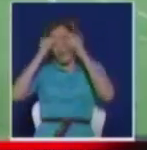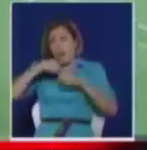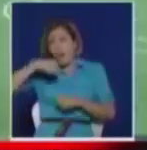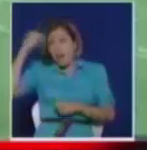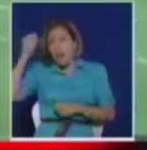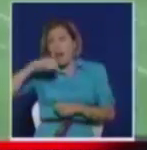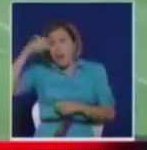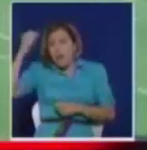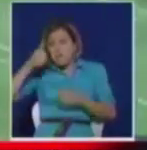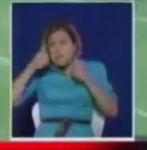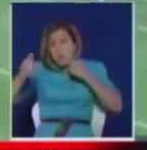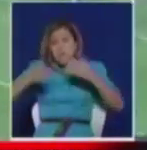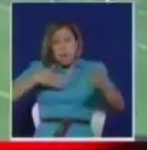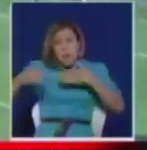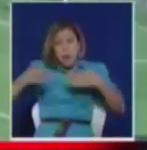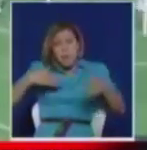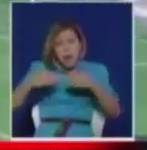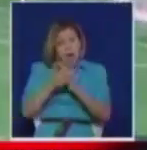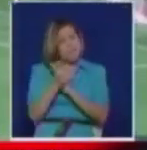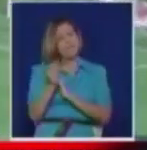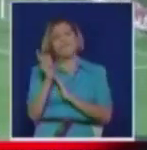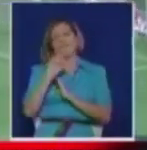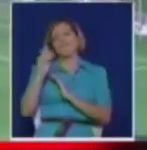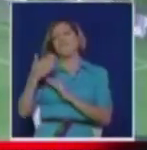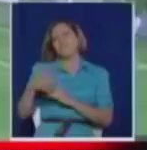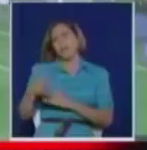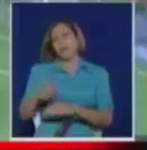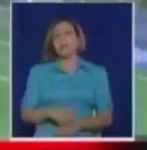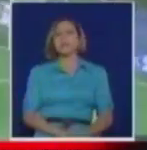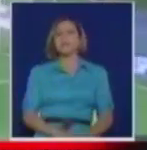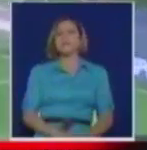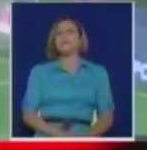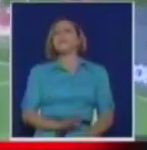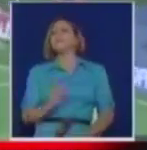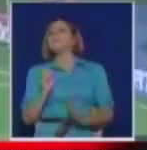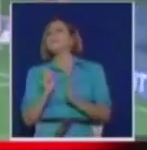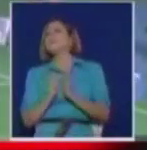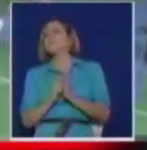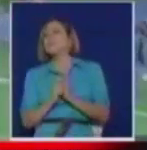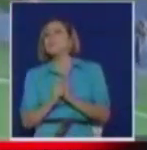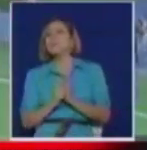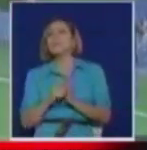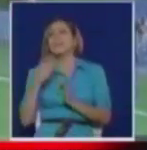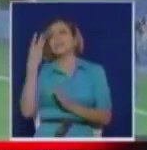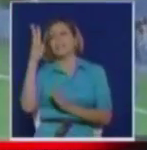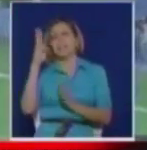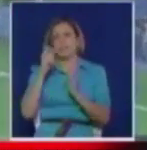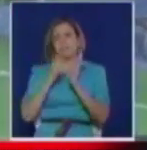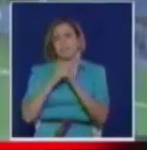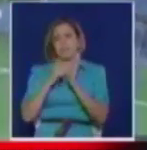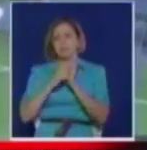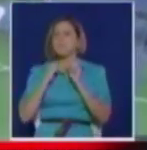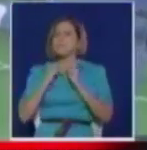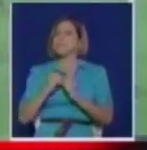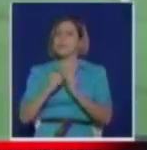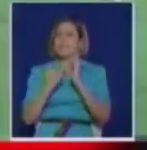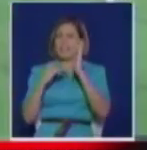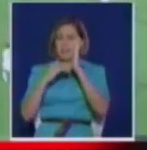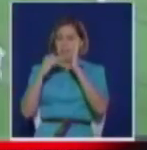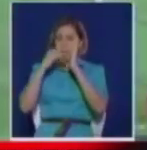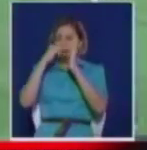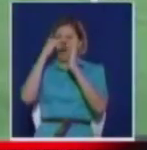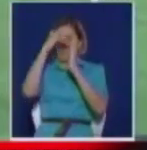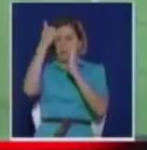un ritmo de juego convincente. La segunda, que a pesar de ello, América ya con 13 puntos está sólido en la tabla y con